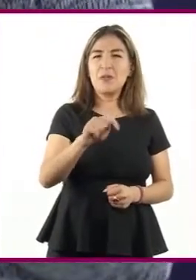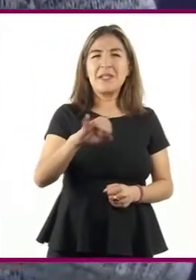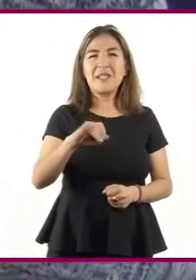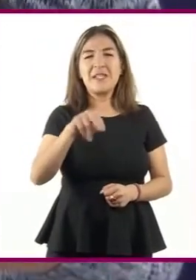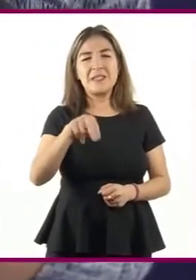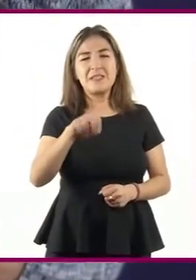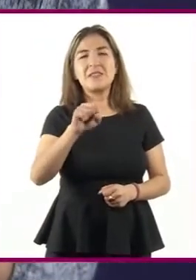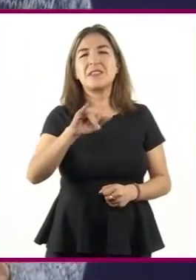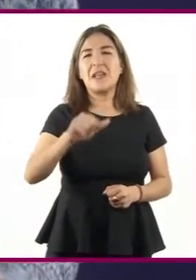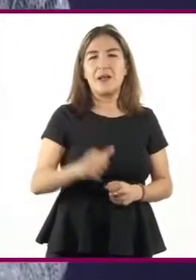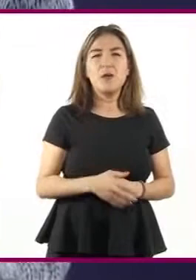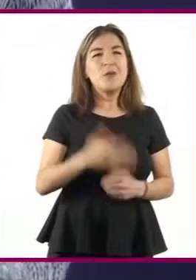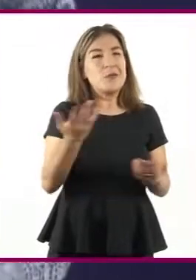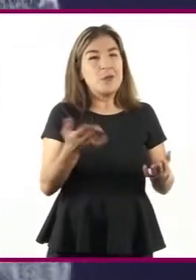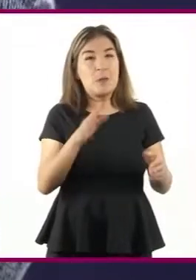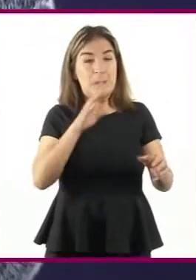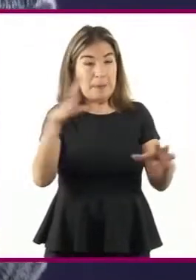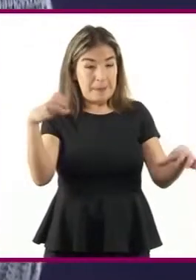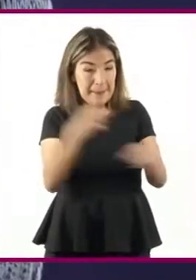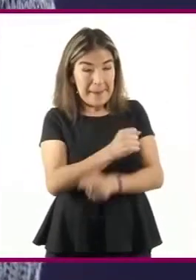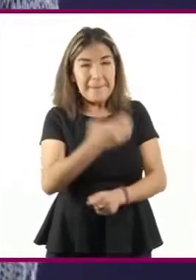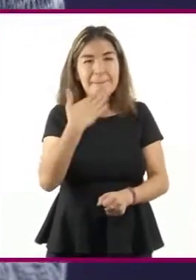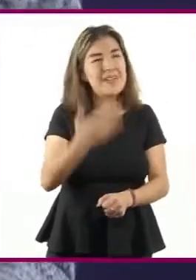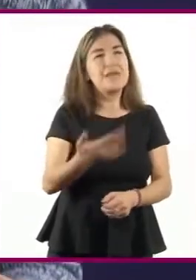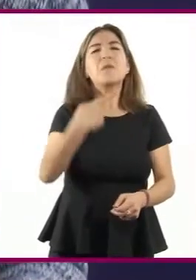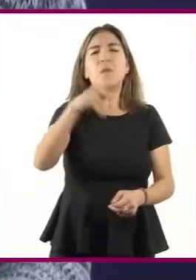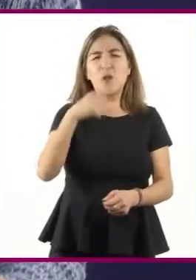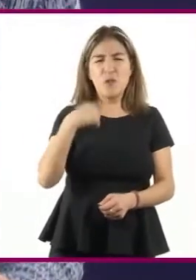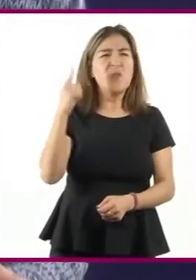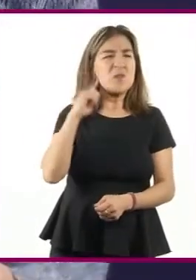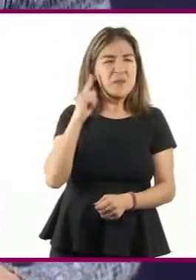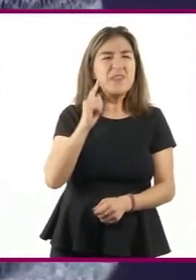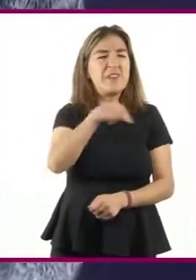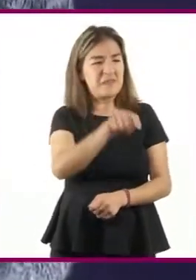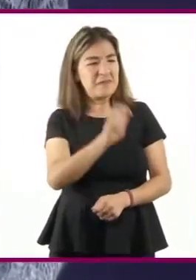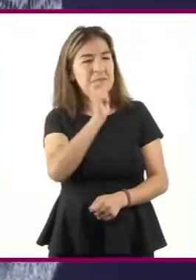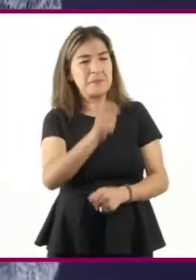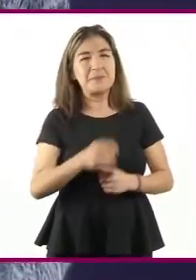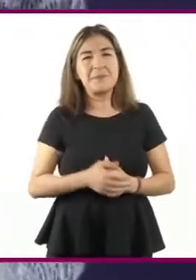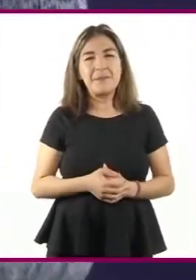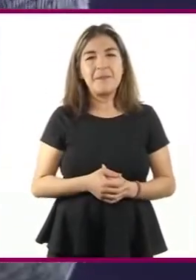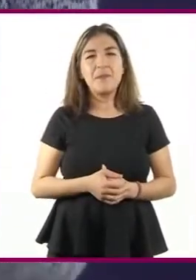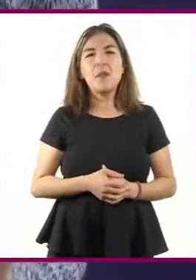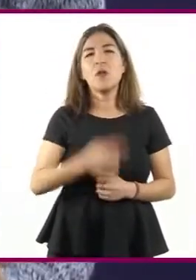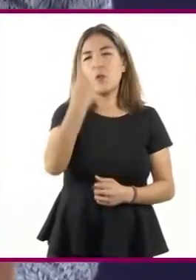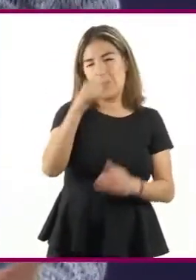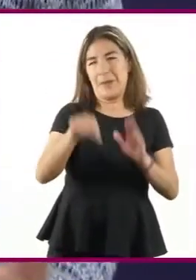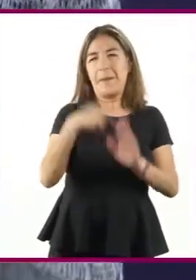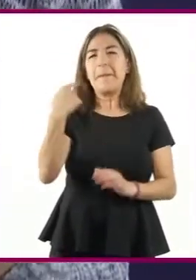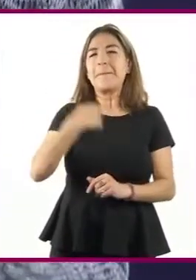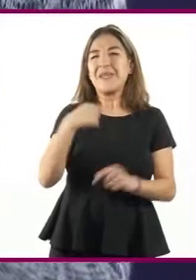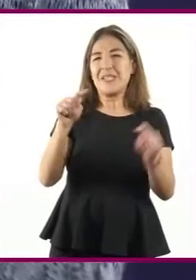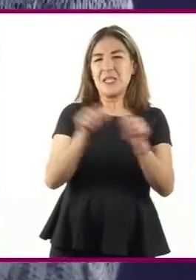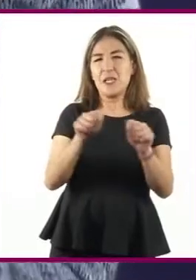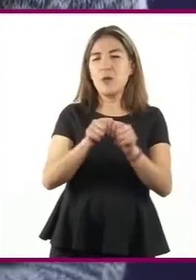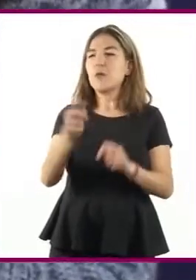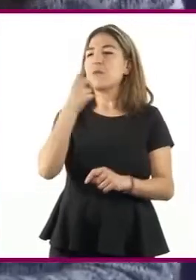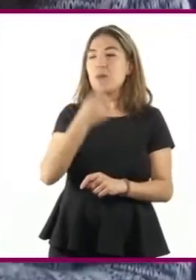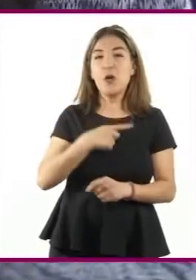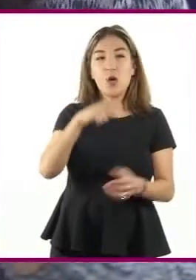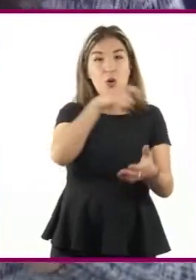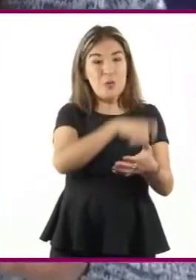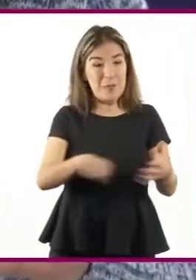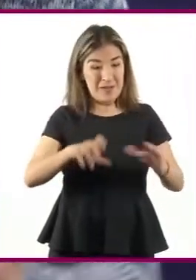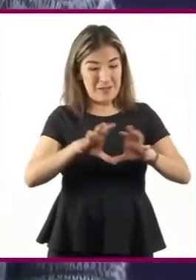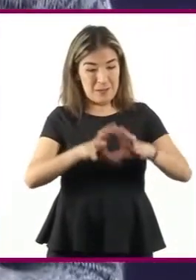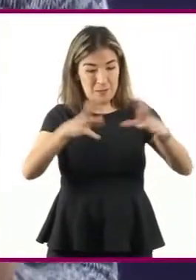Digamos que no podría darte una definición, pero sí he escuchado el término. Una vez, uno de mis tíos tuvo que comprar una bomba de